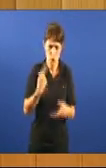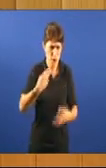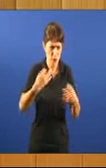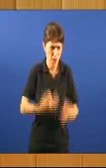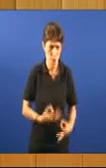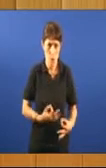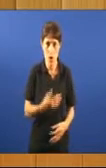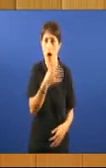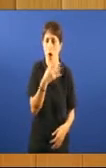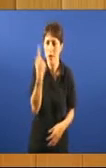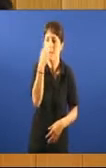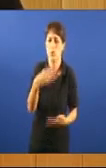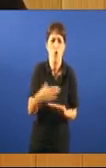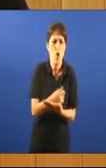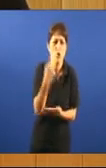absolutamente falso.